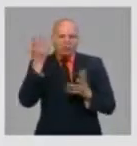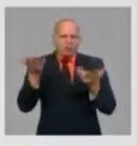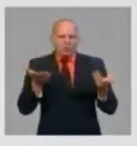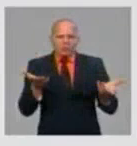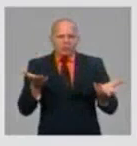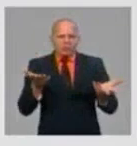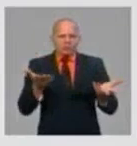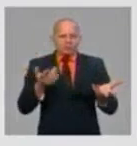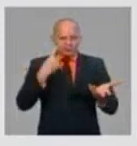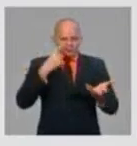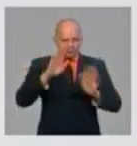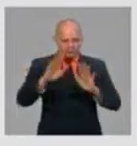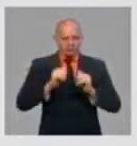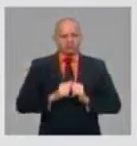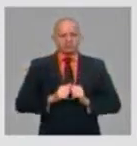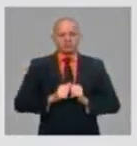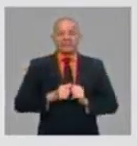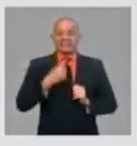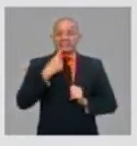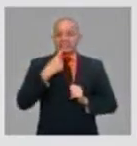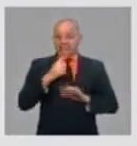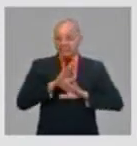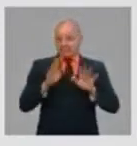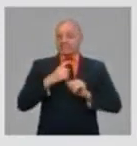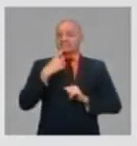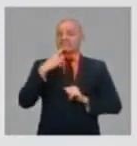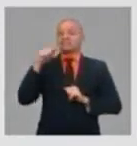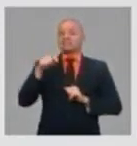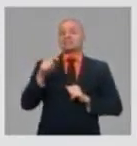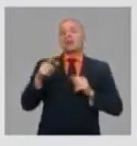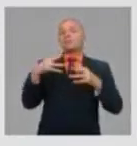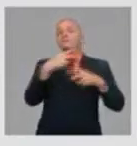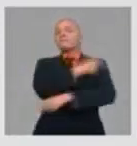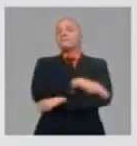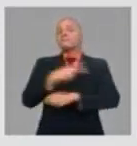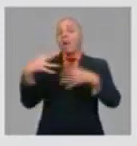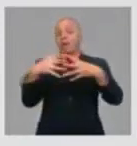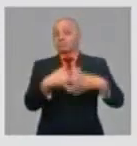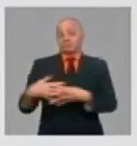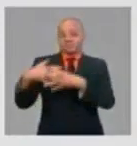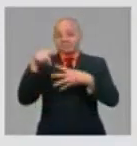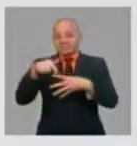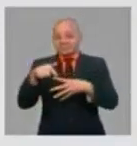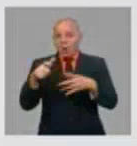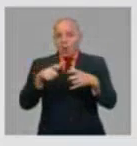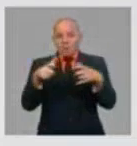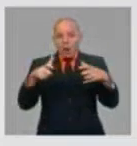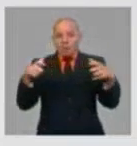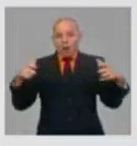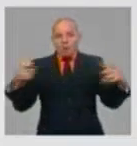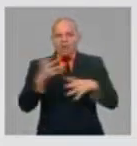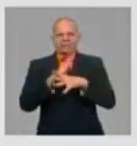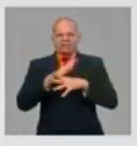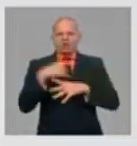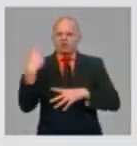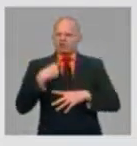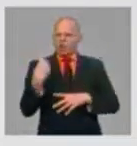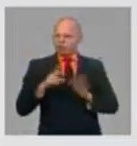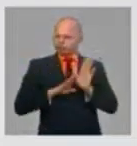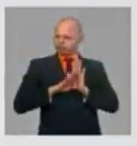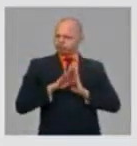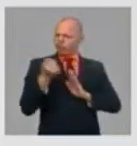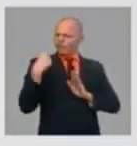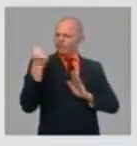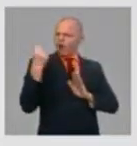el crecimiento del tamaño de la república siempre ha sido una señal de nuestro vigor. ¿Qué quiere decir eso? Que es una